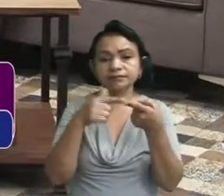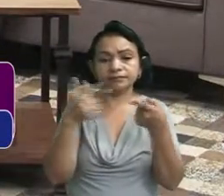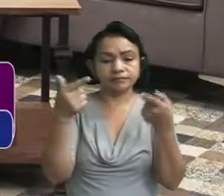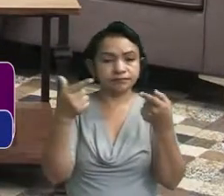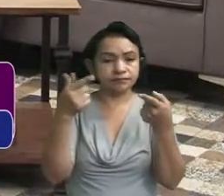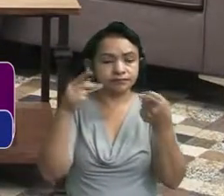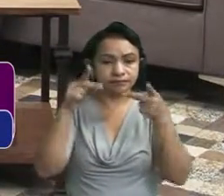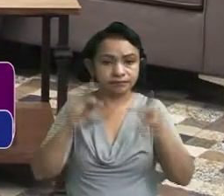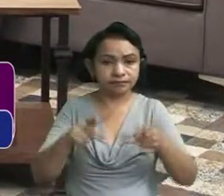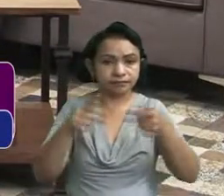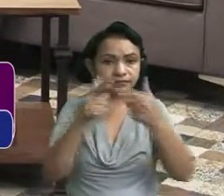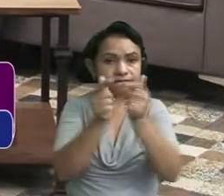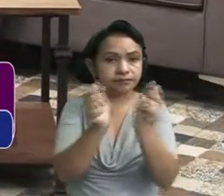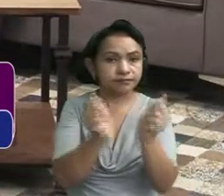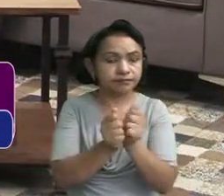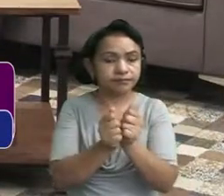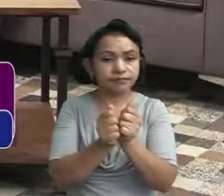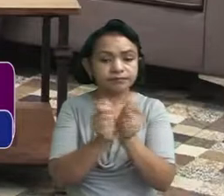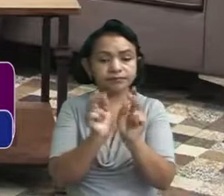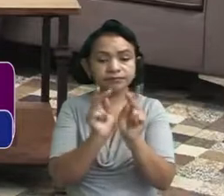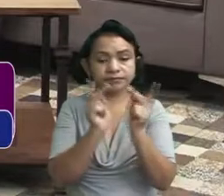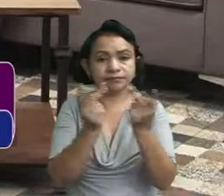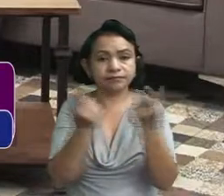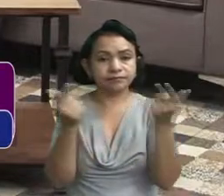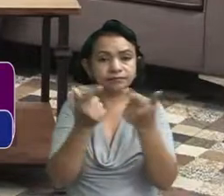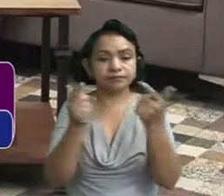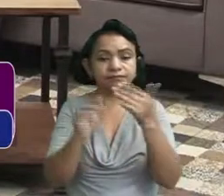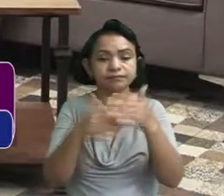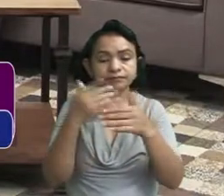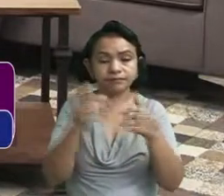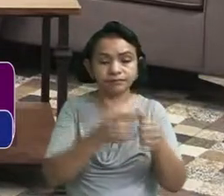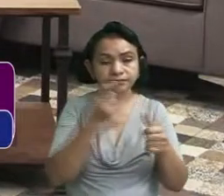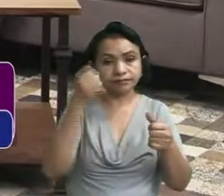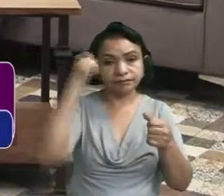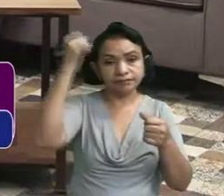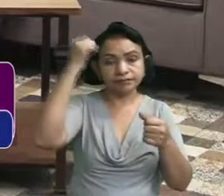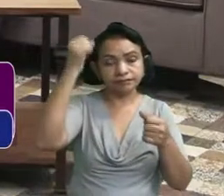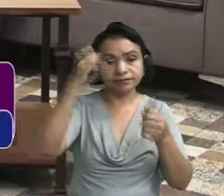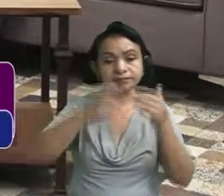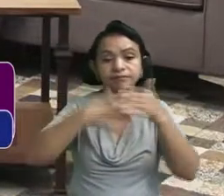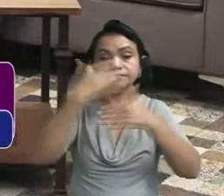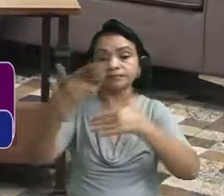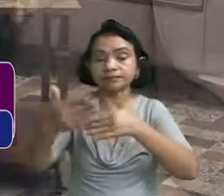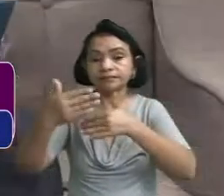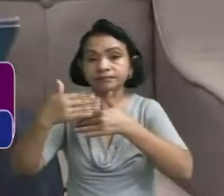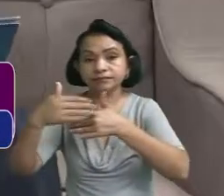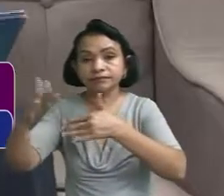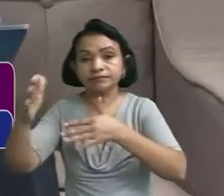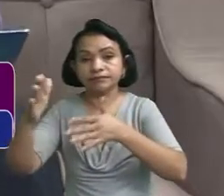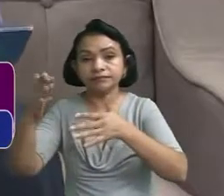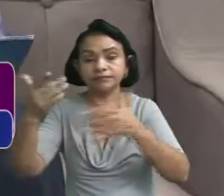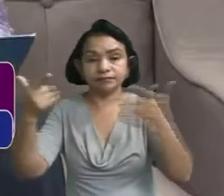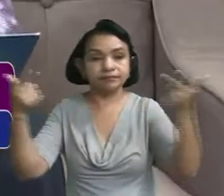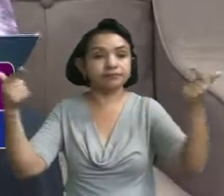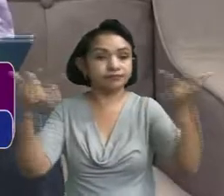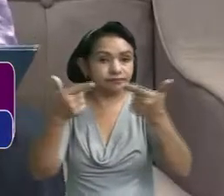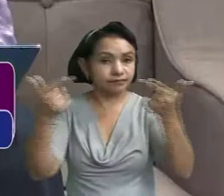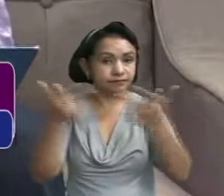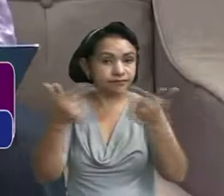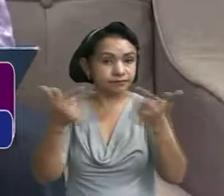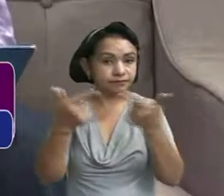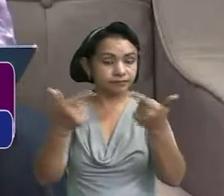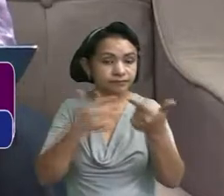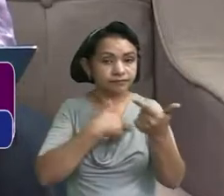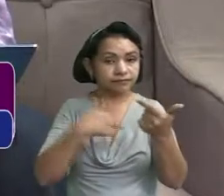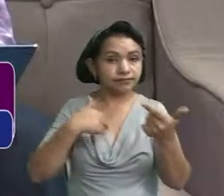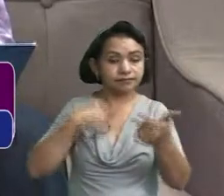guerrilleros, el pueblo armado, después del triunfo de la revolución, en principio con unas acciones armadas, pues, no, para la